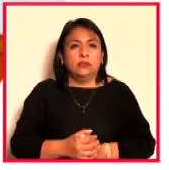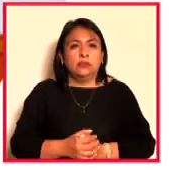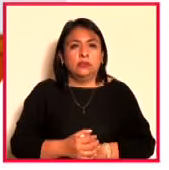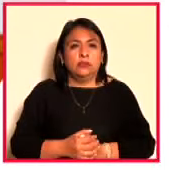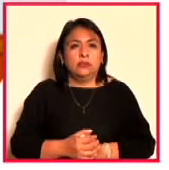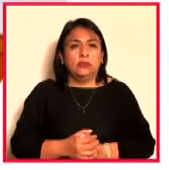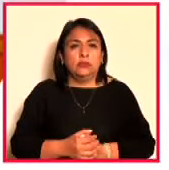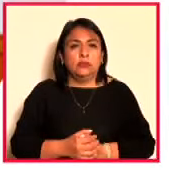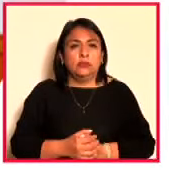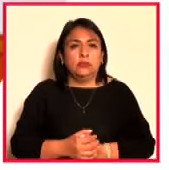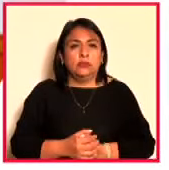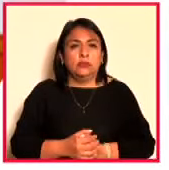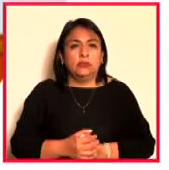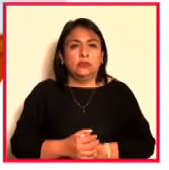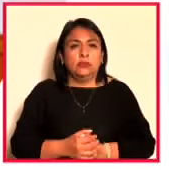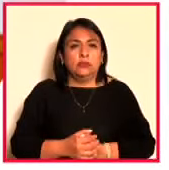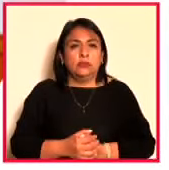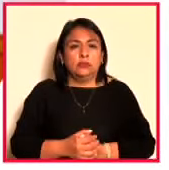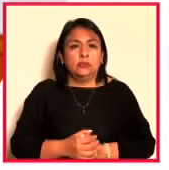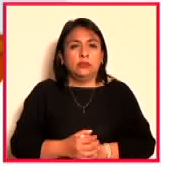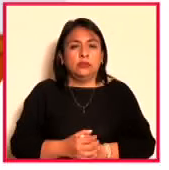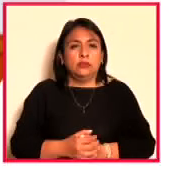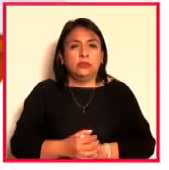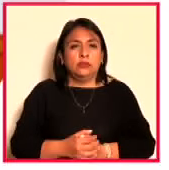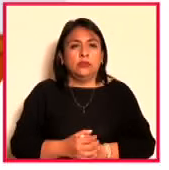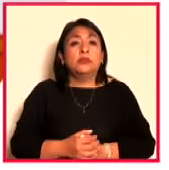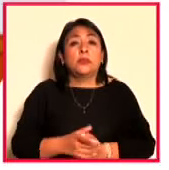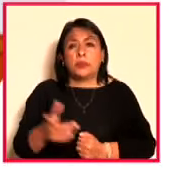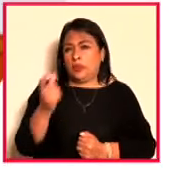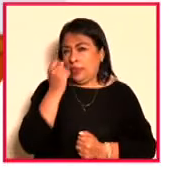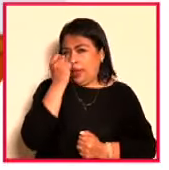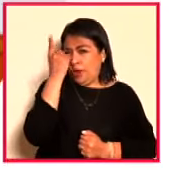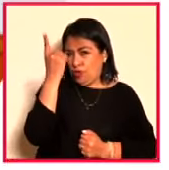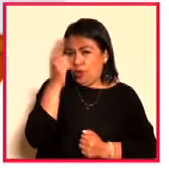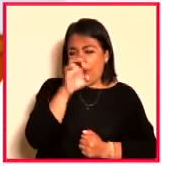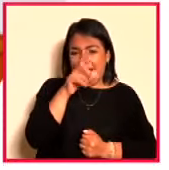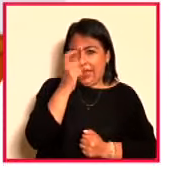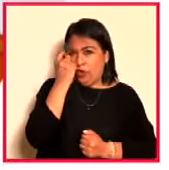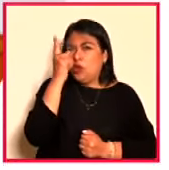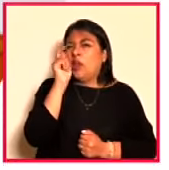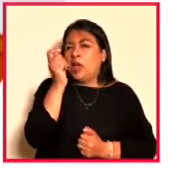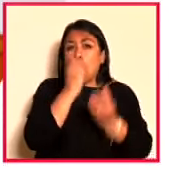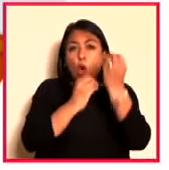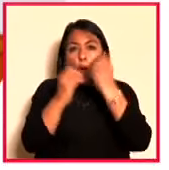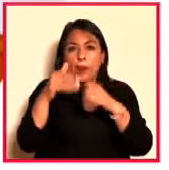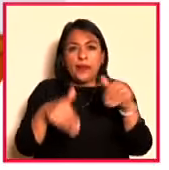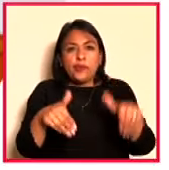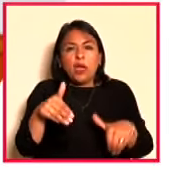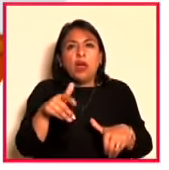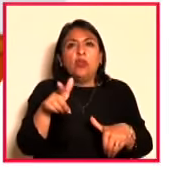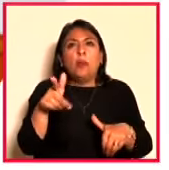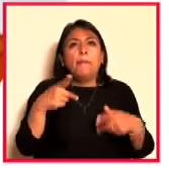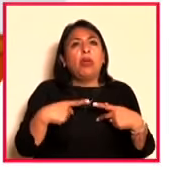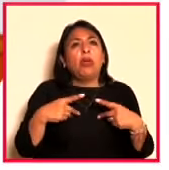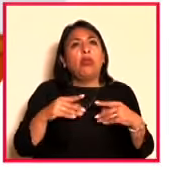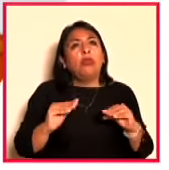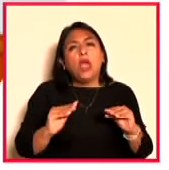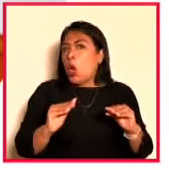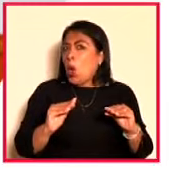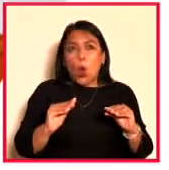Sí. Sus rodillas, ¿no? Casi tocándose. El autor es una obra de teatro que desafía la pasividad del público. Una